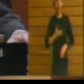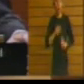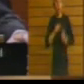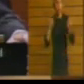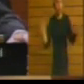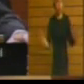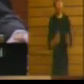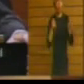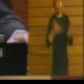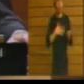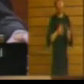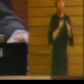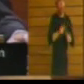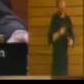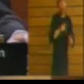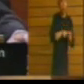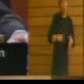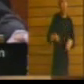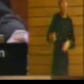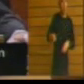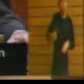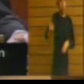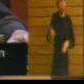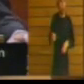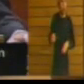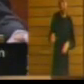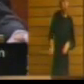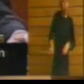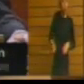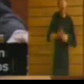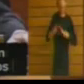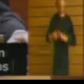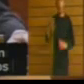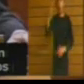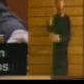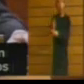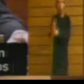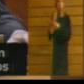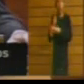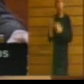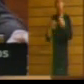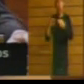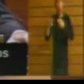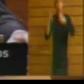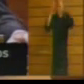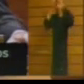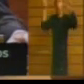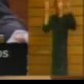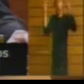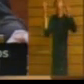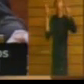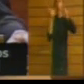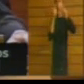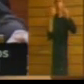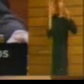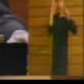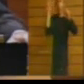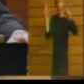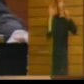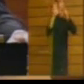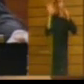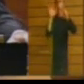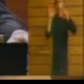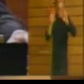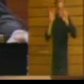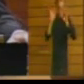promocionan un modelo lingüístico por encima de otros, llegaremos a exigir a los comercios que rotulen en una determinada lengua. Exigiremos